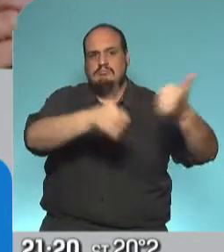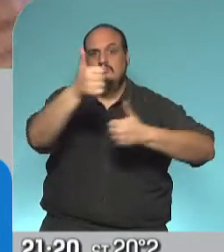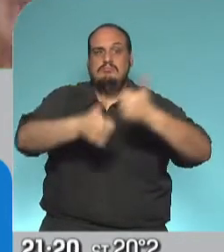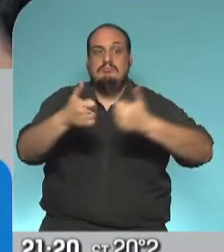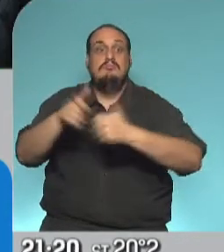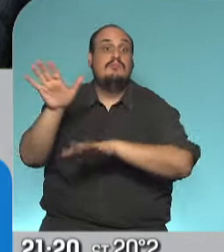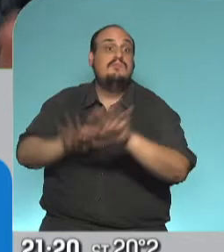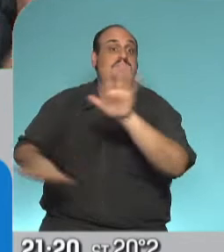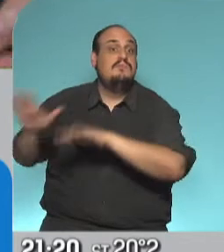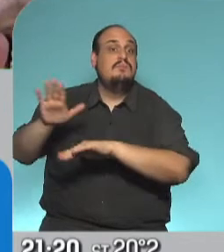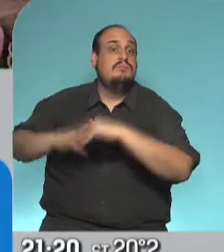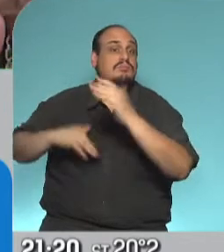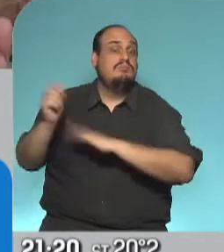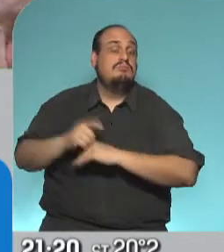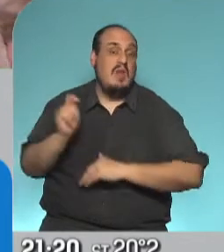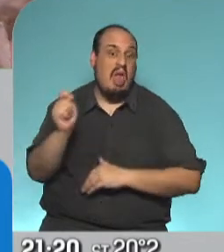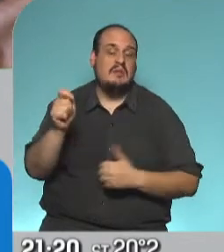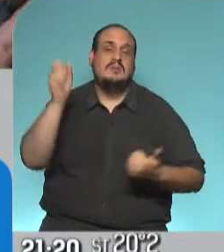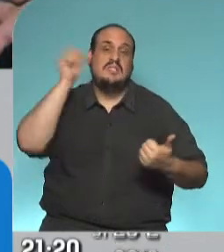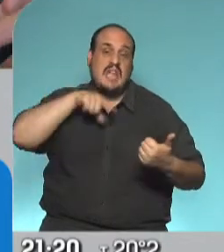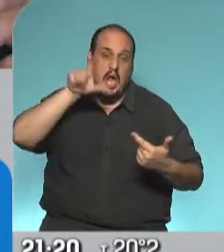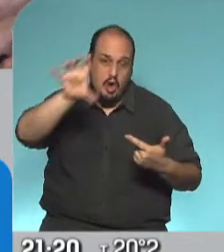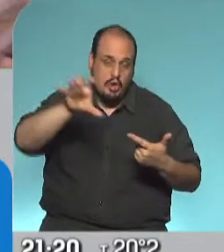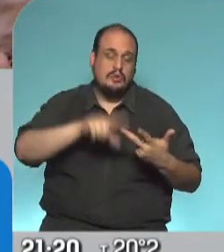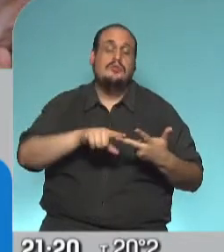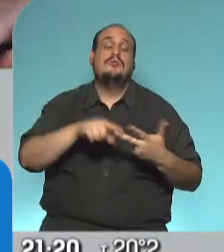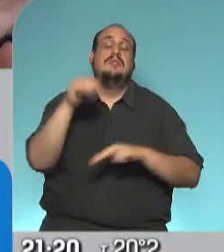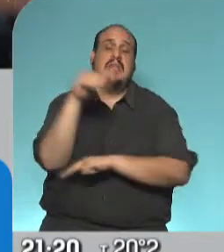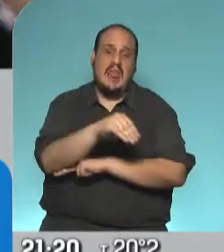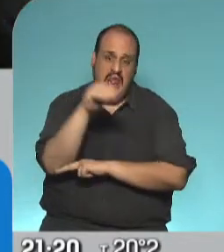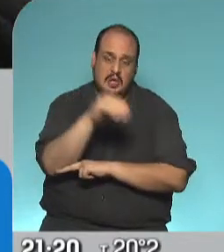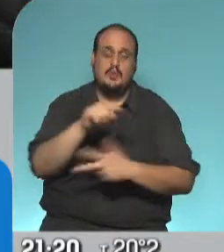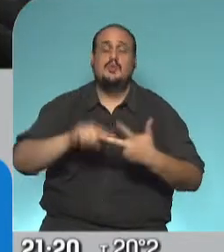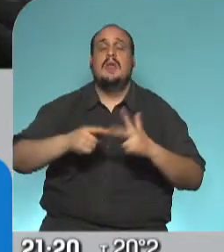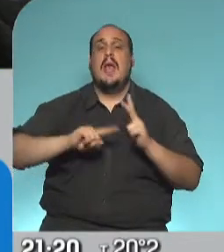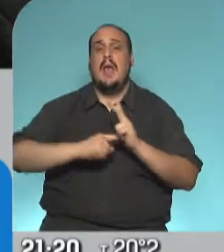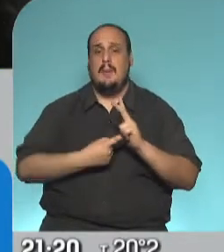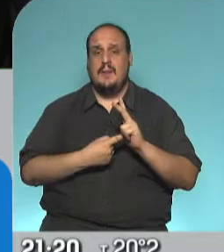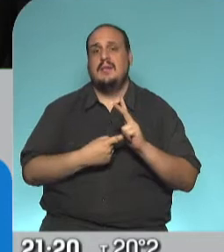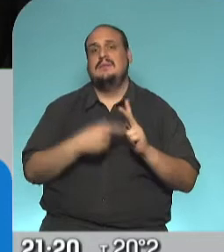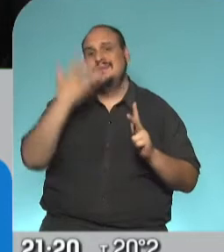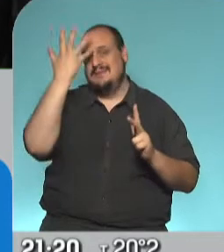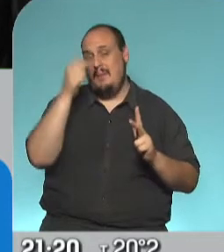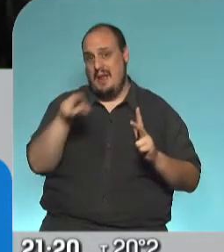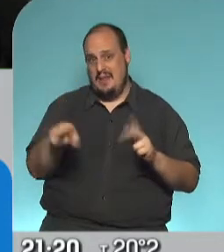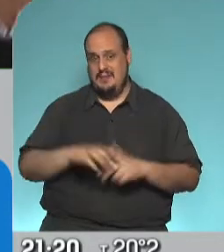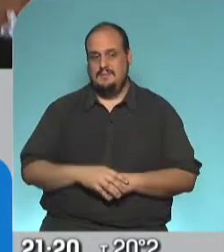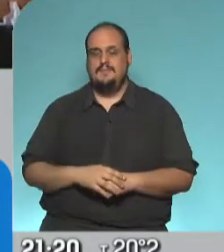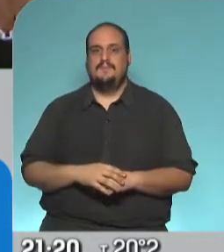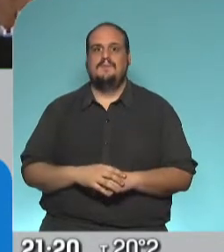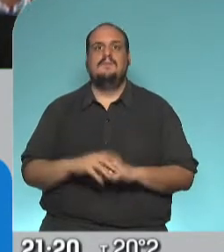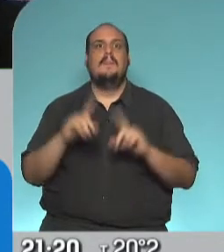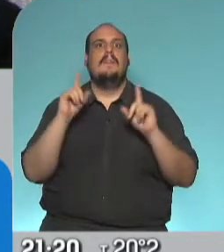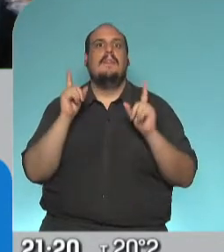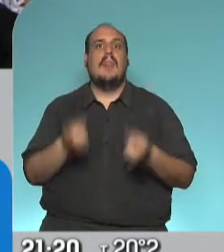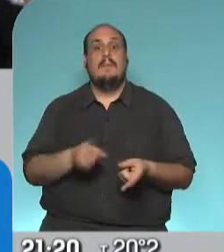¿no? En Chaco, en provincia de Chaco, en provincia de Santa Cruz y en provincia de Buenos Aires, en San Martín. Y agregamos